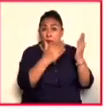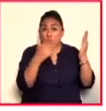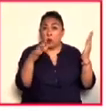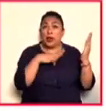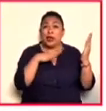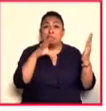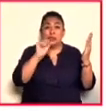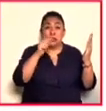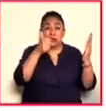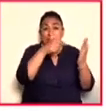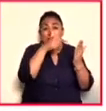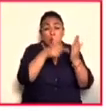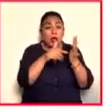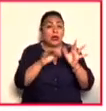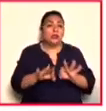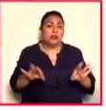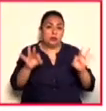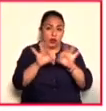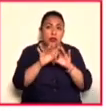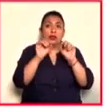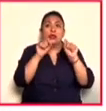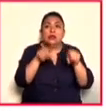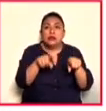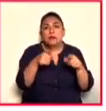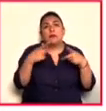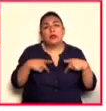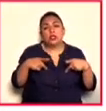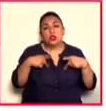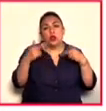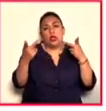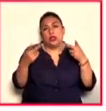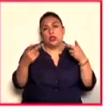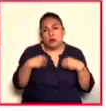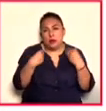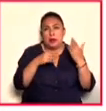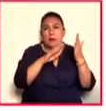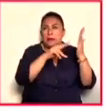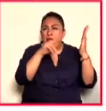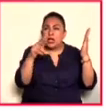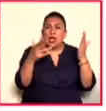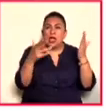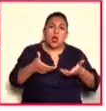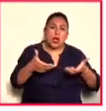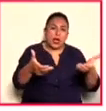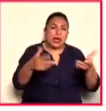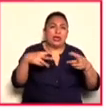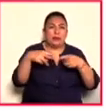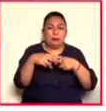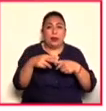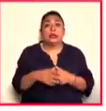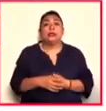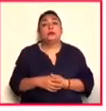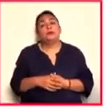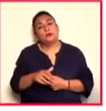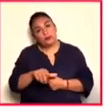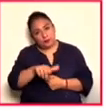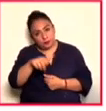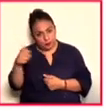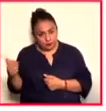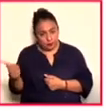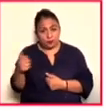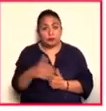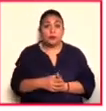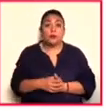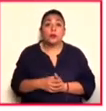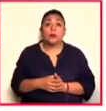66 sitios emblemáticos, pequeños habitantes pintados entre sus calles y plazas. Y por el otro lado,